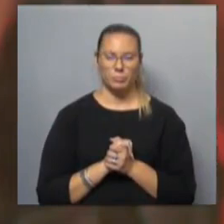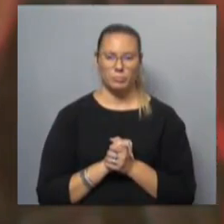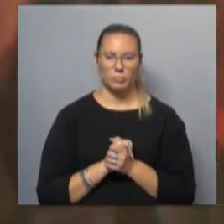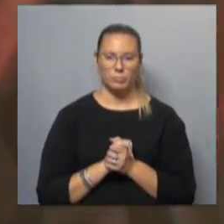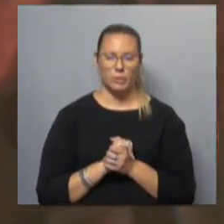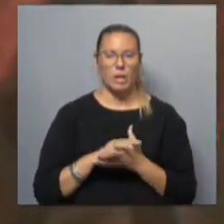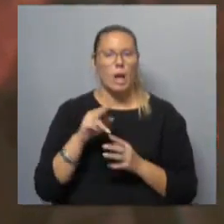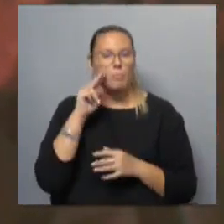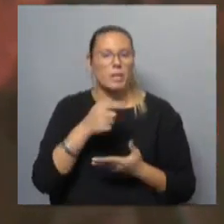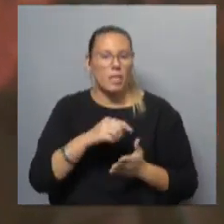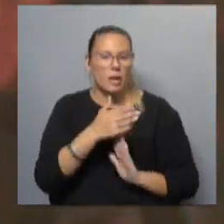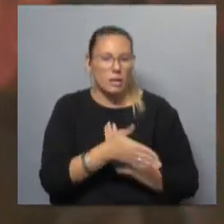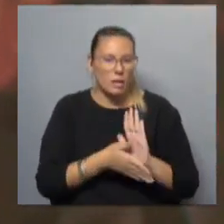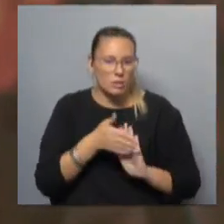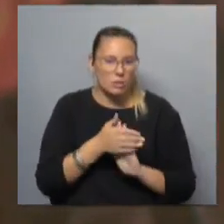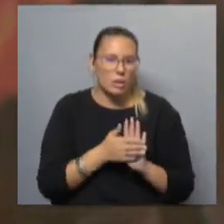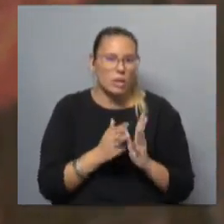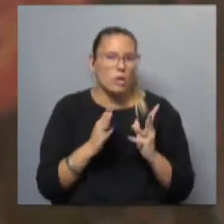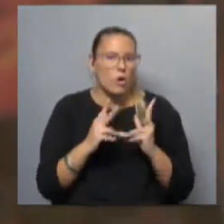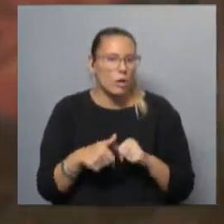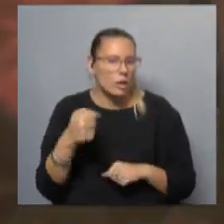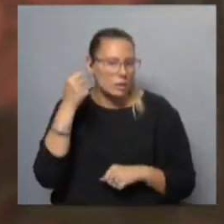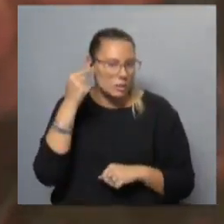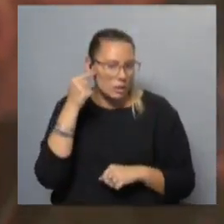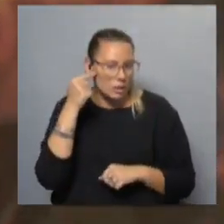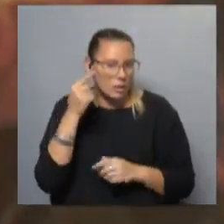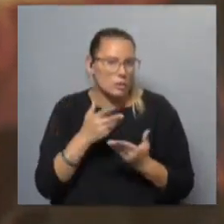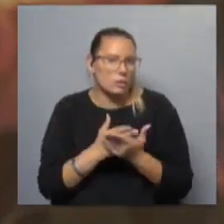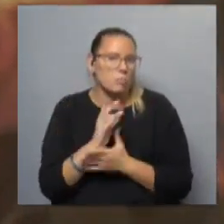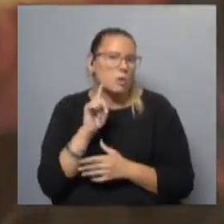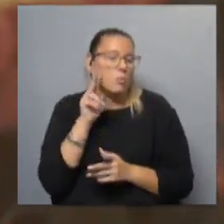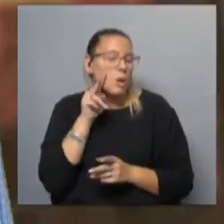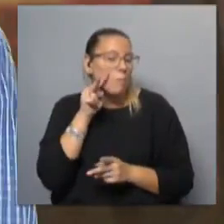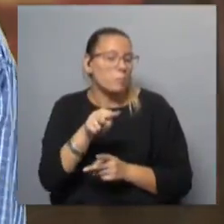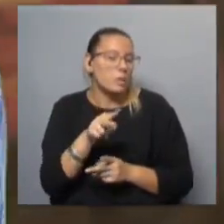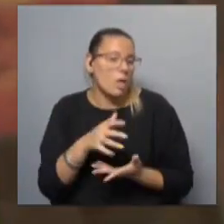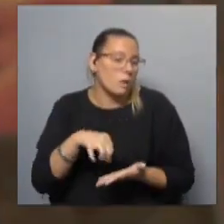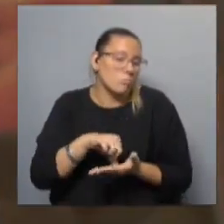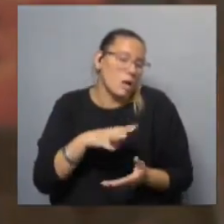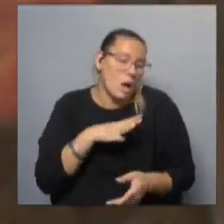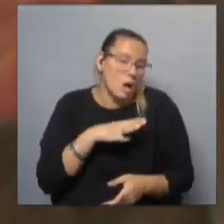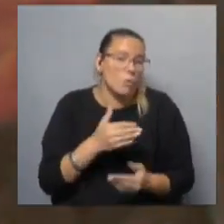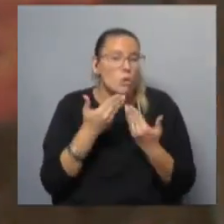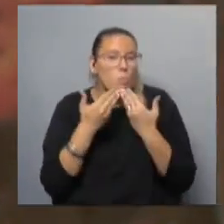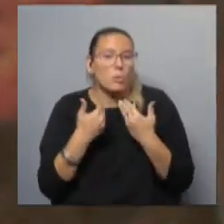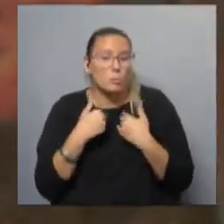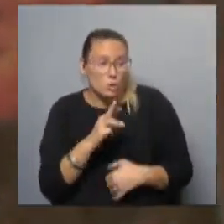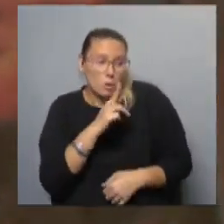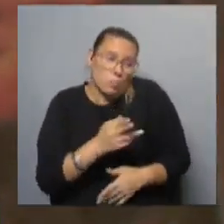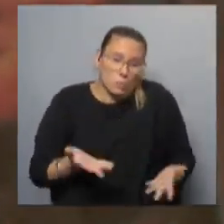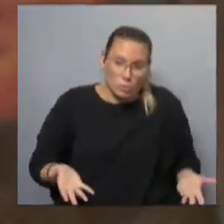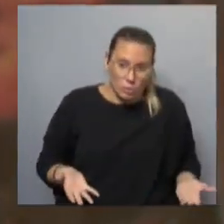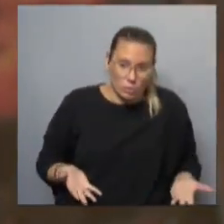la mirada nacional nos configura la cabeza. Es decir, no podemos no tener una mirada nacional. Entonces, ustedes cuando me preguntan, yo cuando les